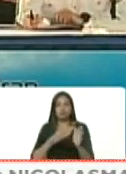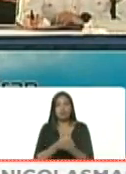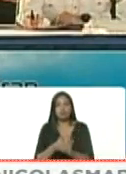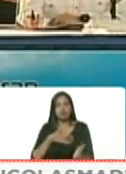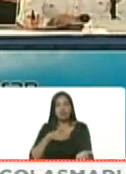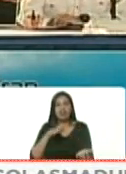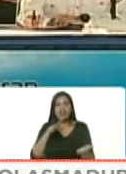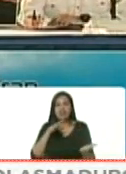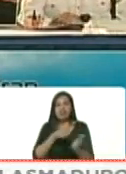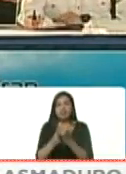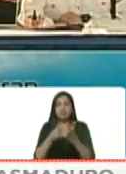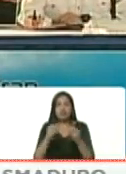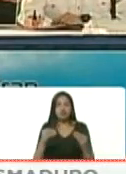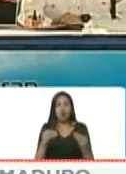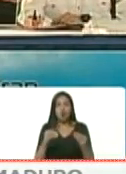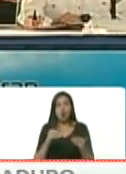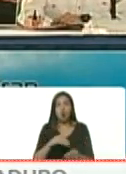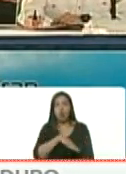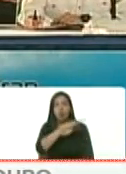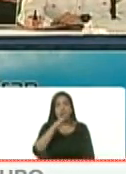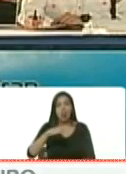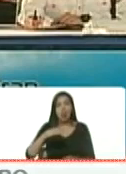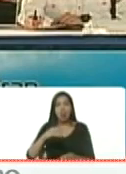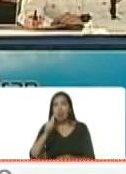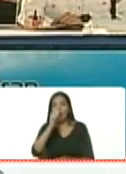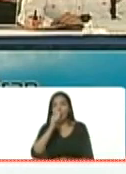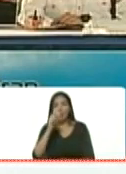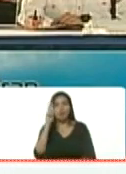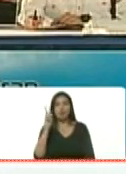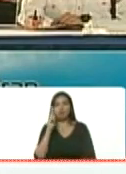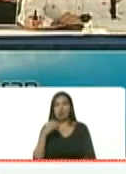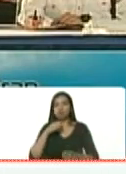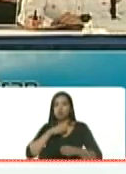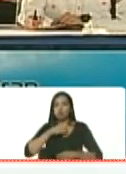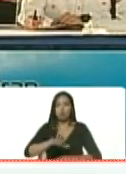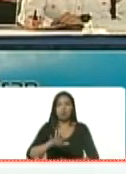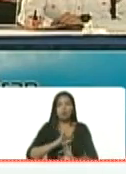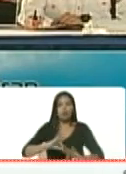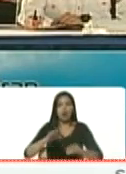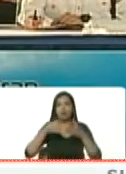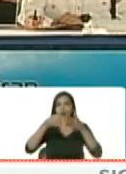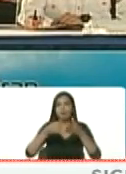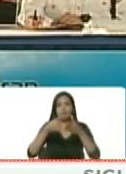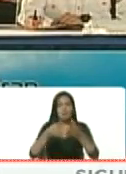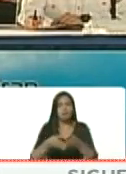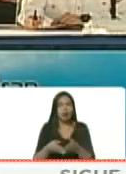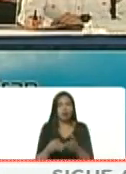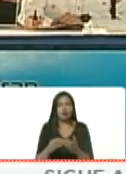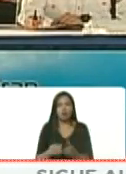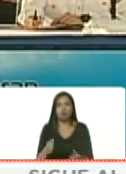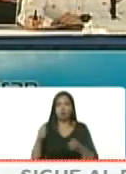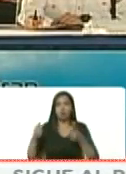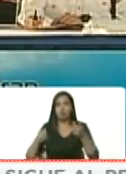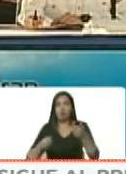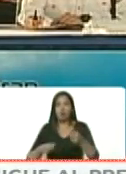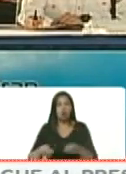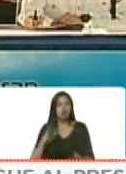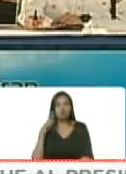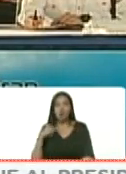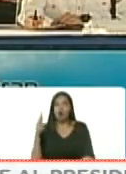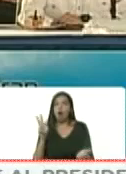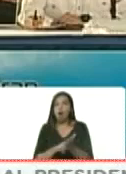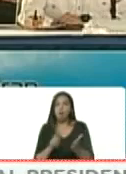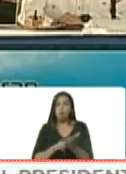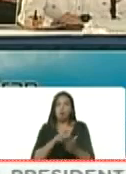garantizar que las aguas de Venezuela no sean contaminadas por ningún barco de carga que venga a Venezuela. Le estoy aprobando